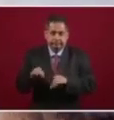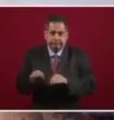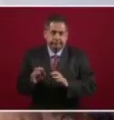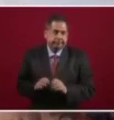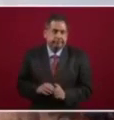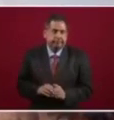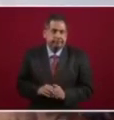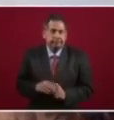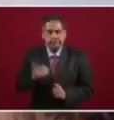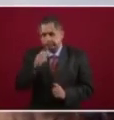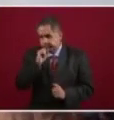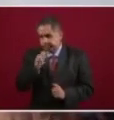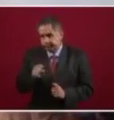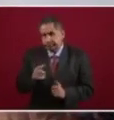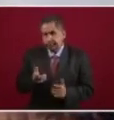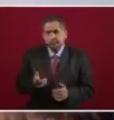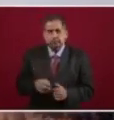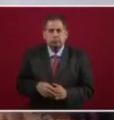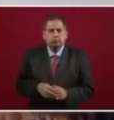y